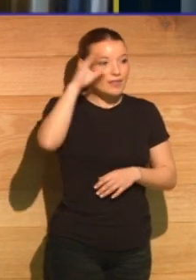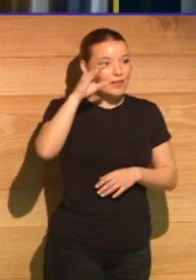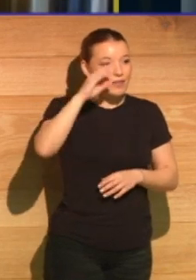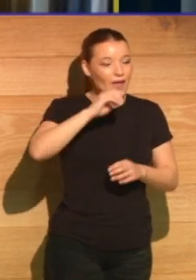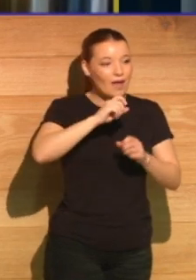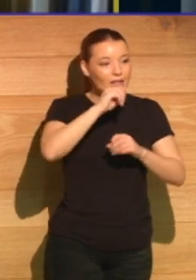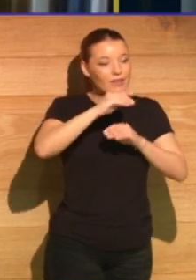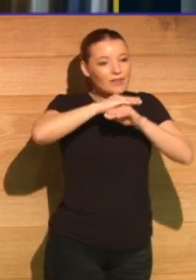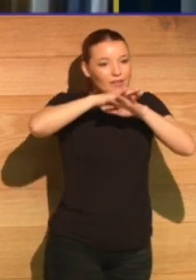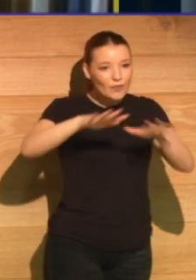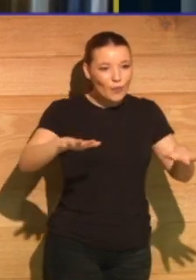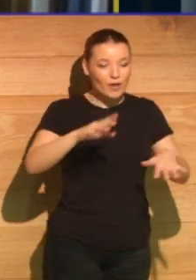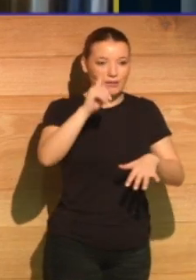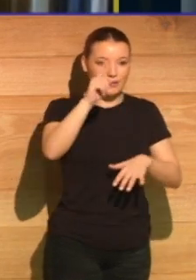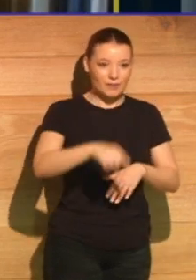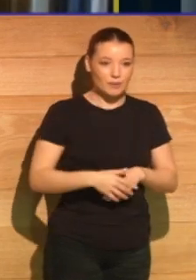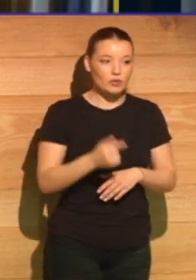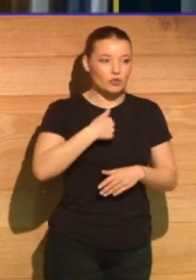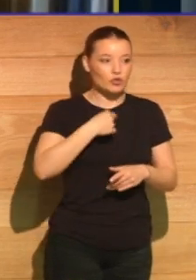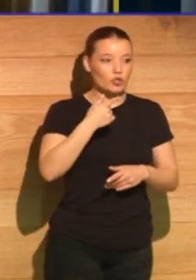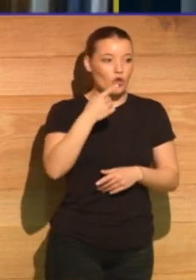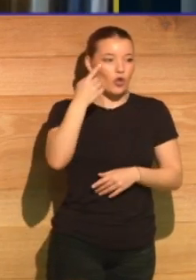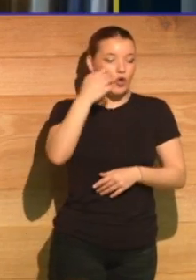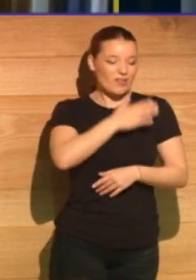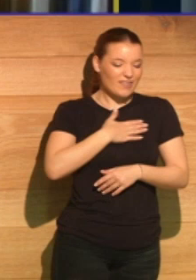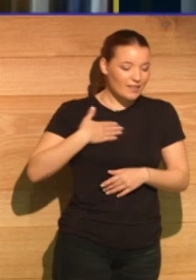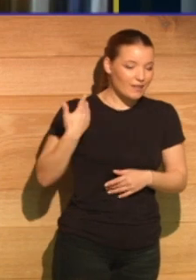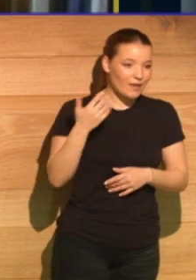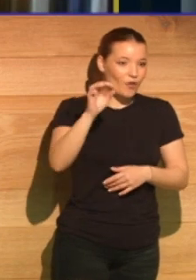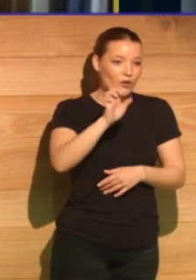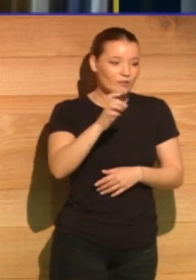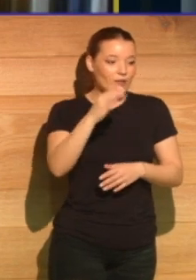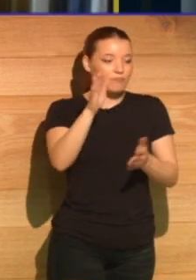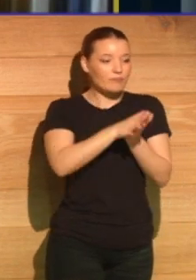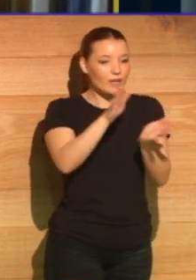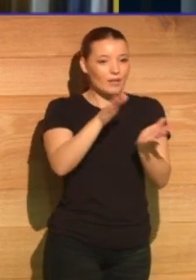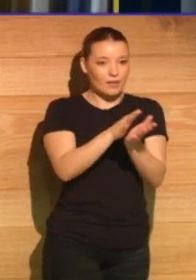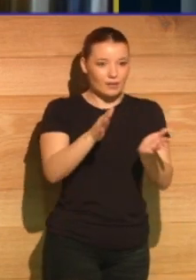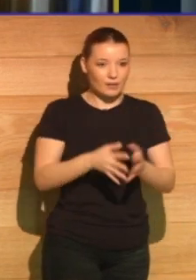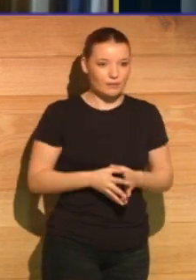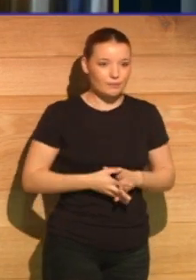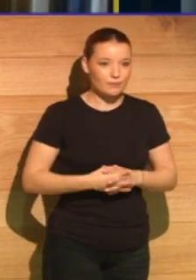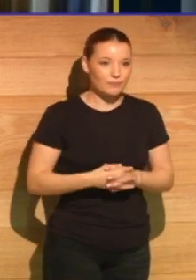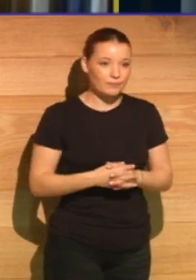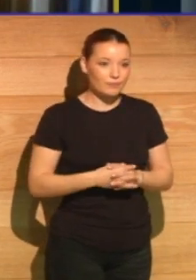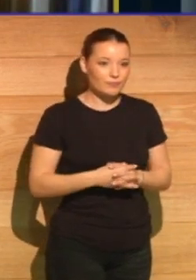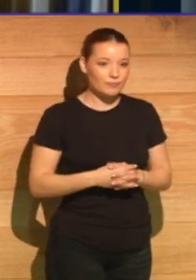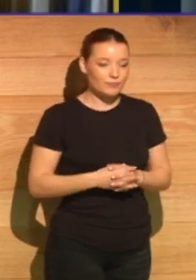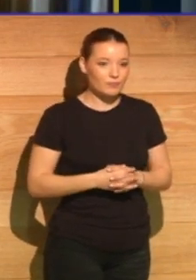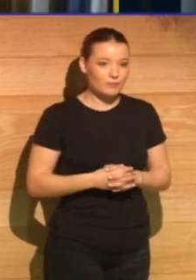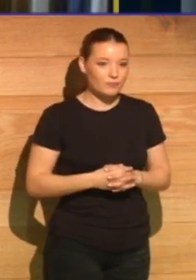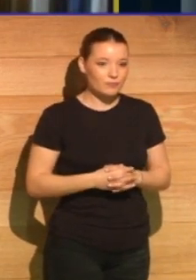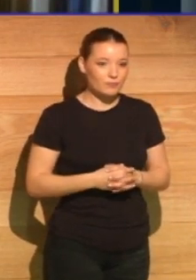que me lo edite ella, pues por favor, es que yo no lo voy a sacar si no me lo editas tú. Además, al